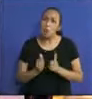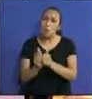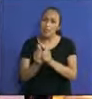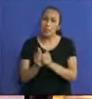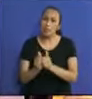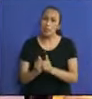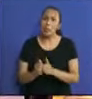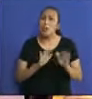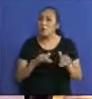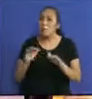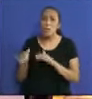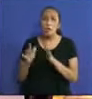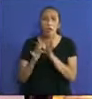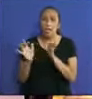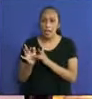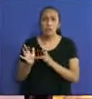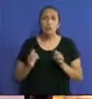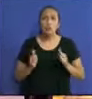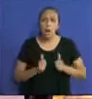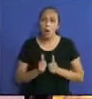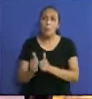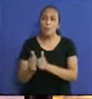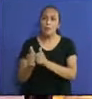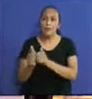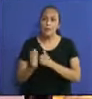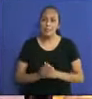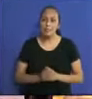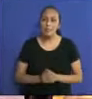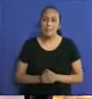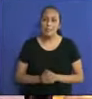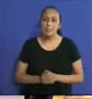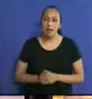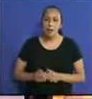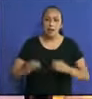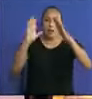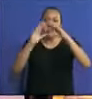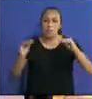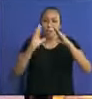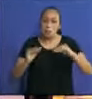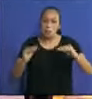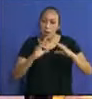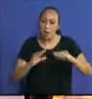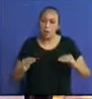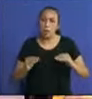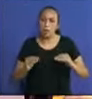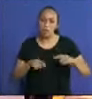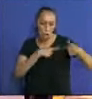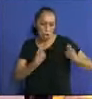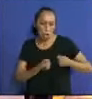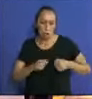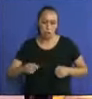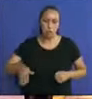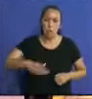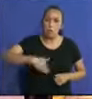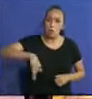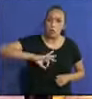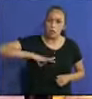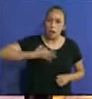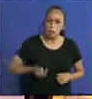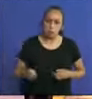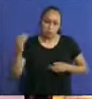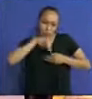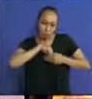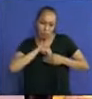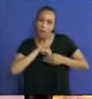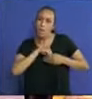Conseguir que la Navidad entre en el corazón de nuestra vida es abrirnos a esa buena noticia,